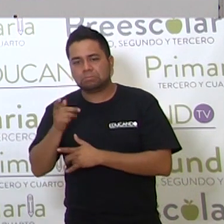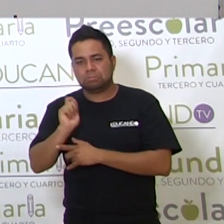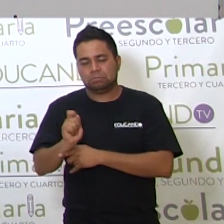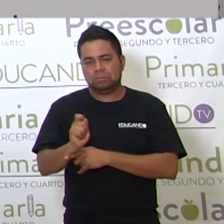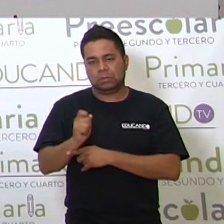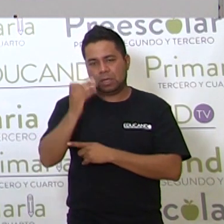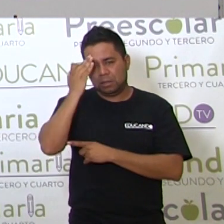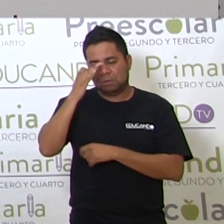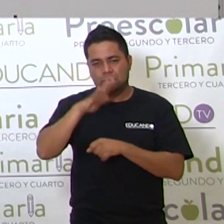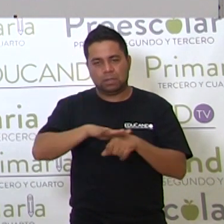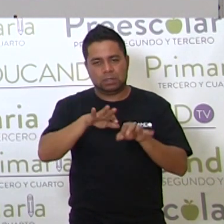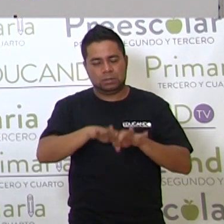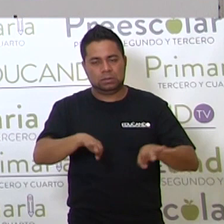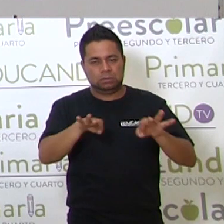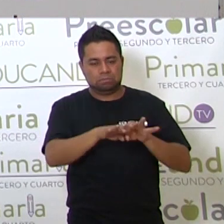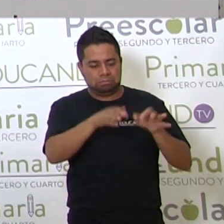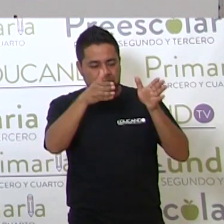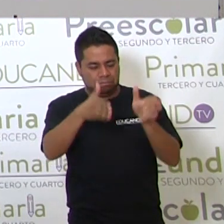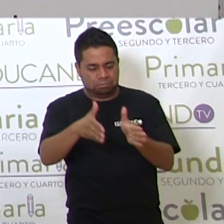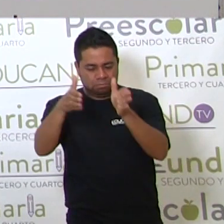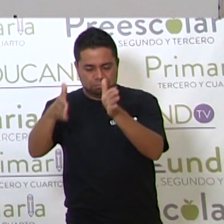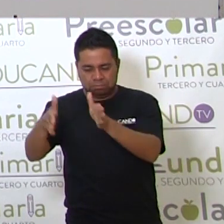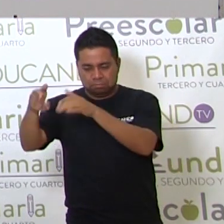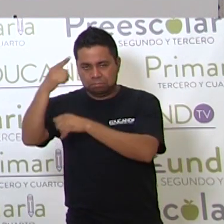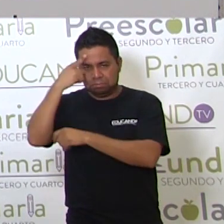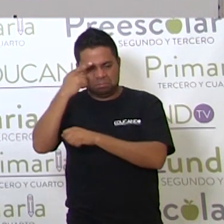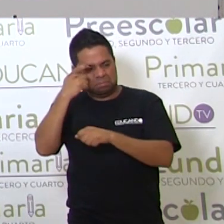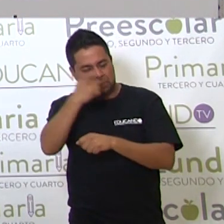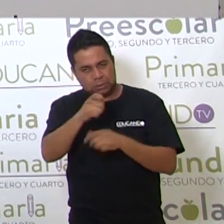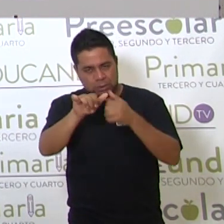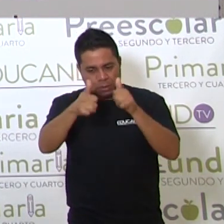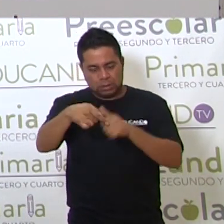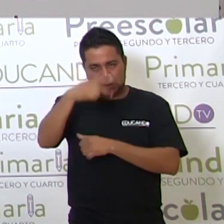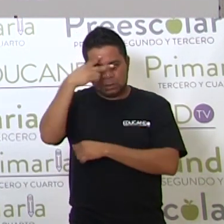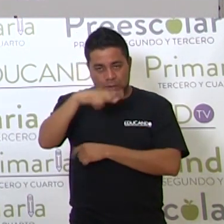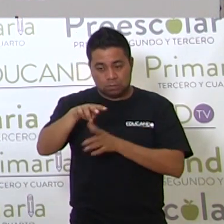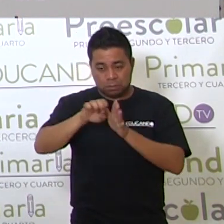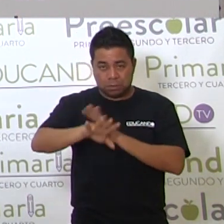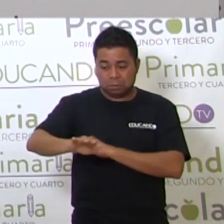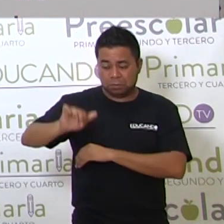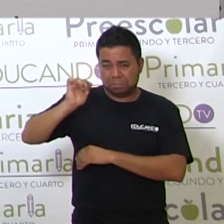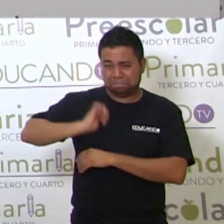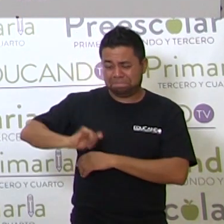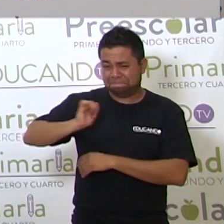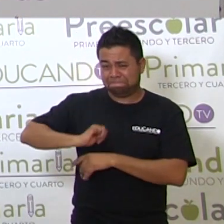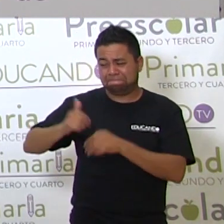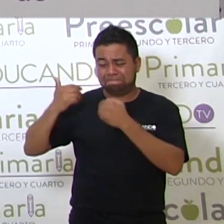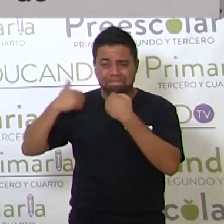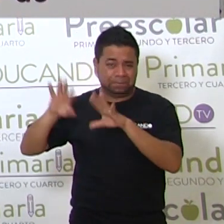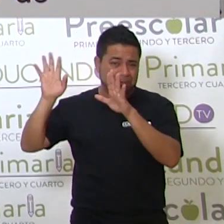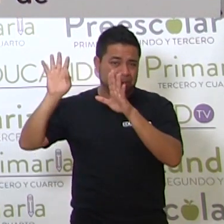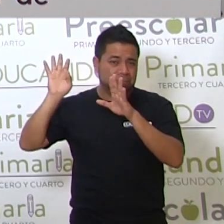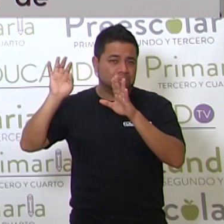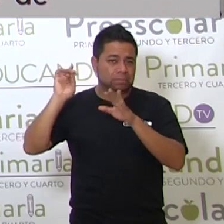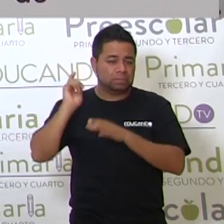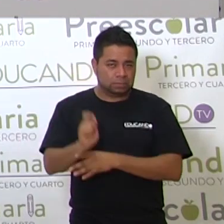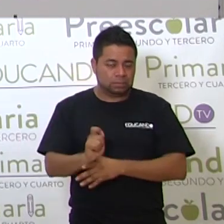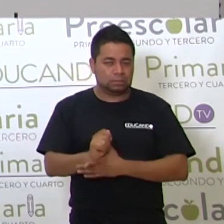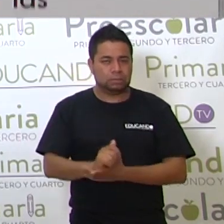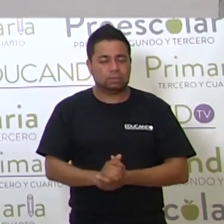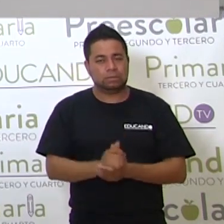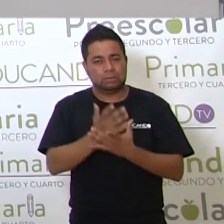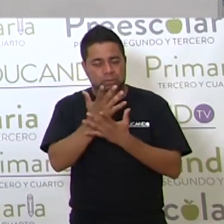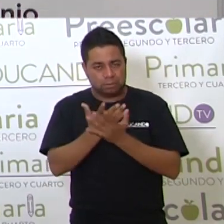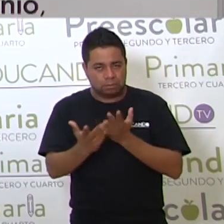más importantes en la historia del arte en México. El arte prehispánico fue producido mayormente